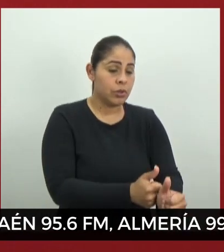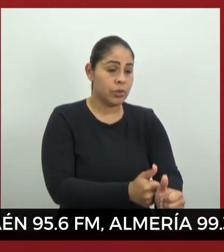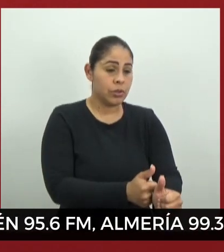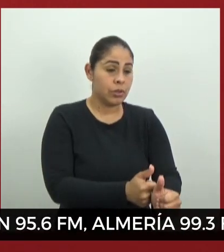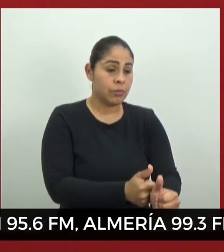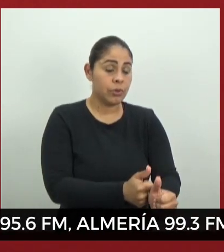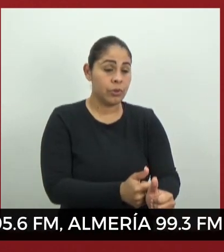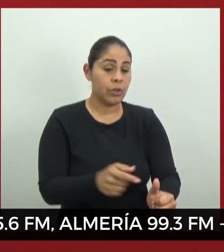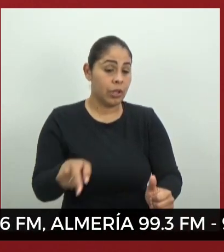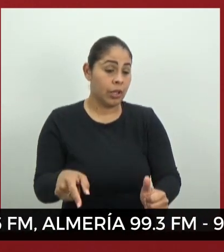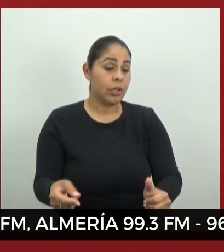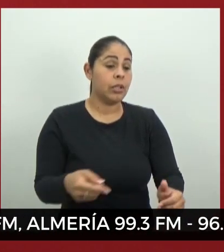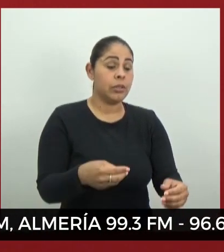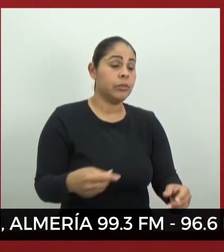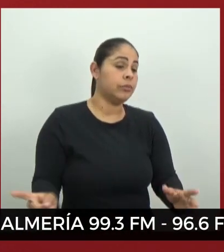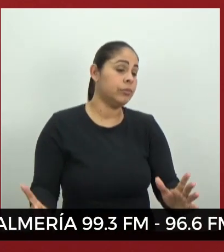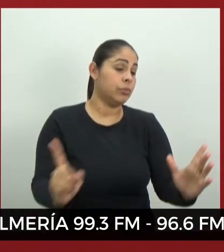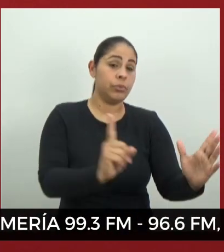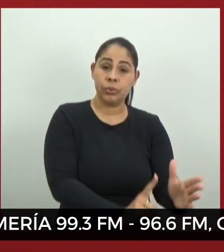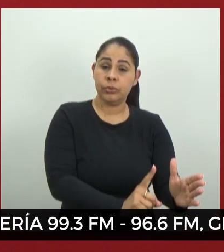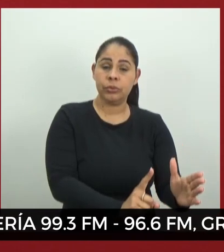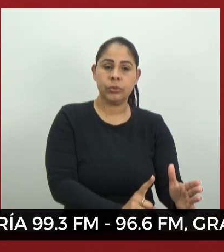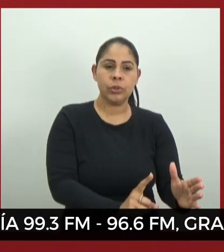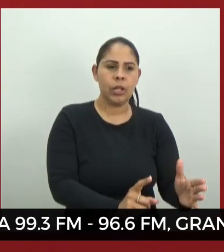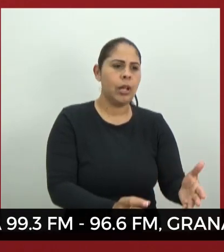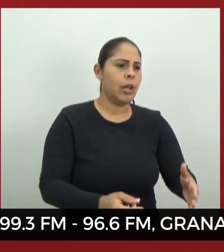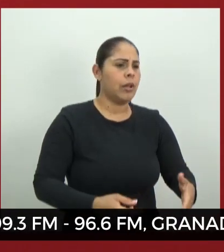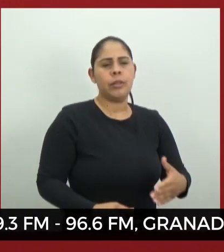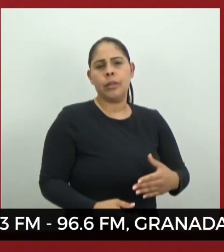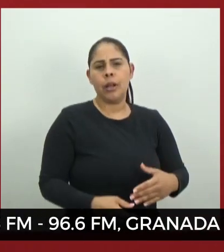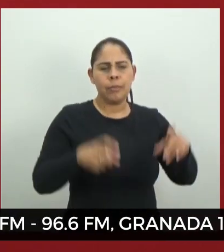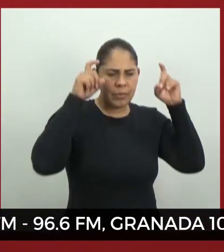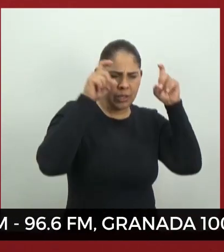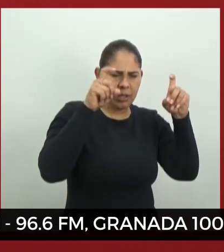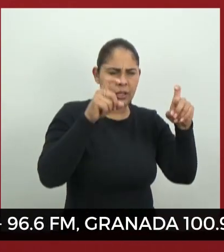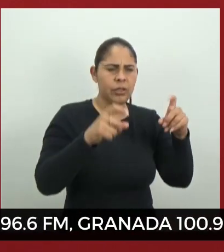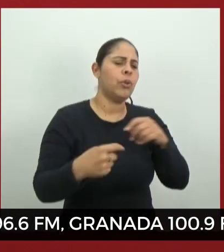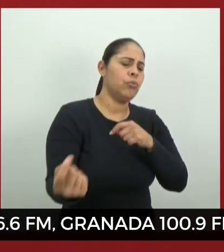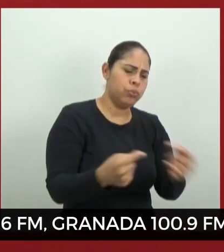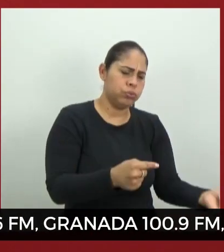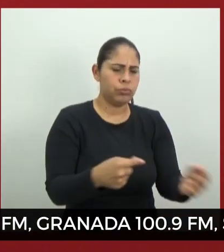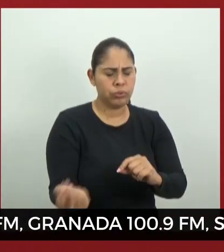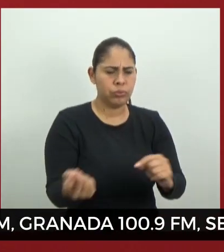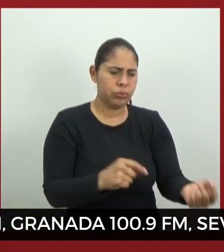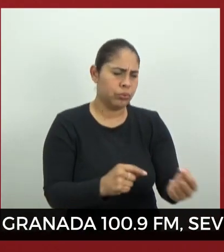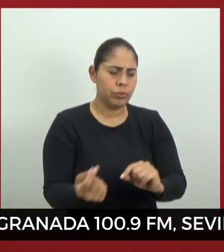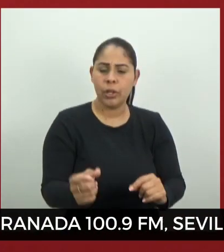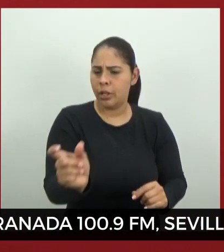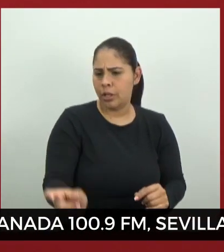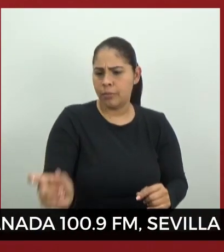alrededor de ellos, escribas que discutían con ellos, y enseguida toda la gente viéndole se